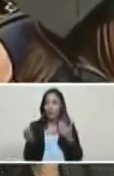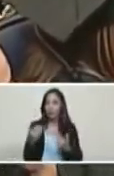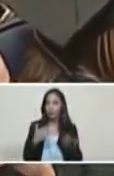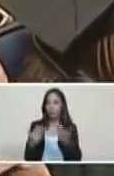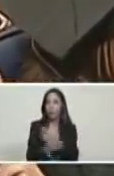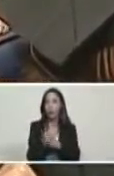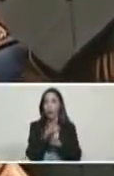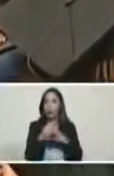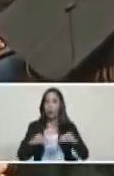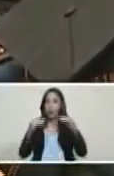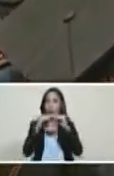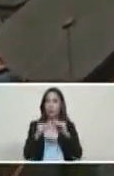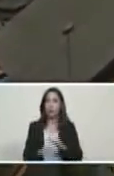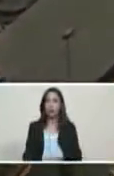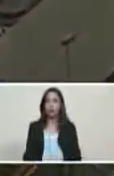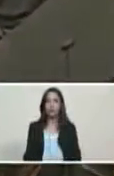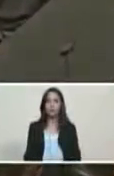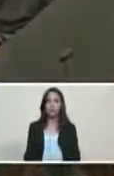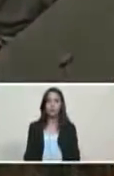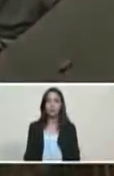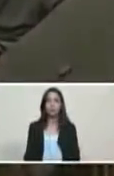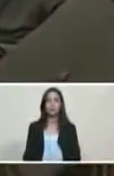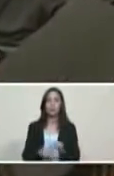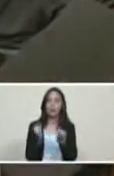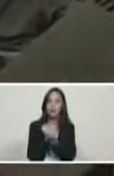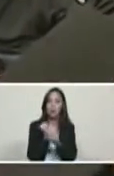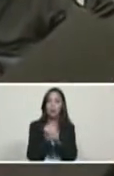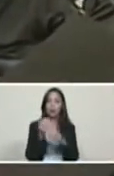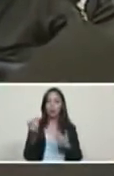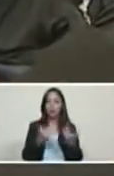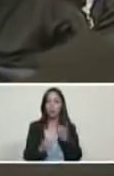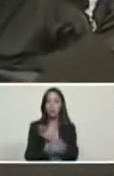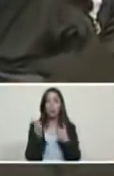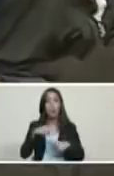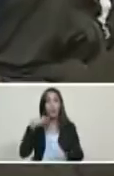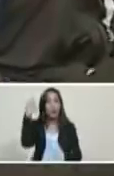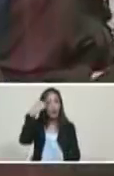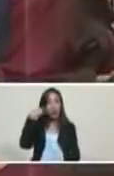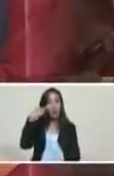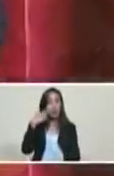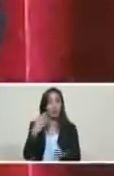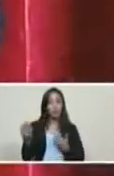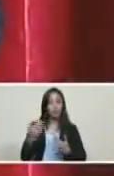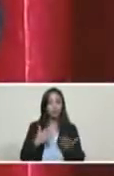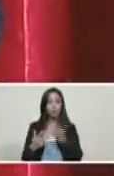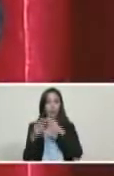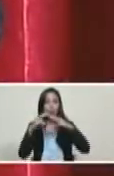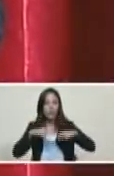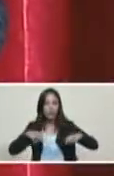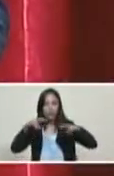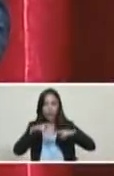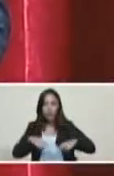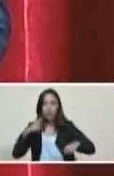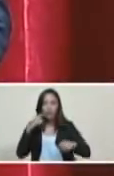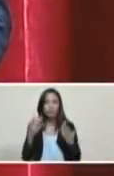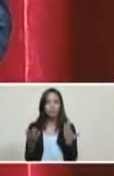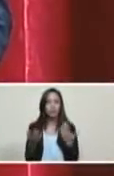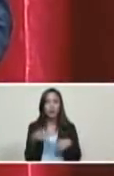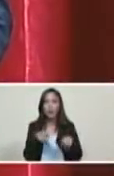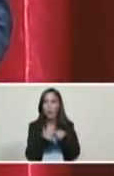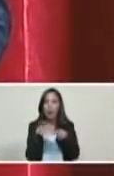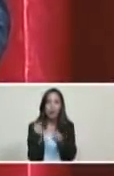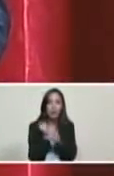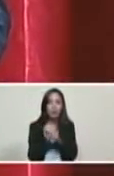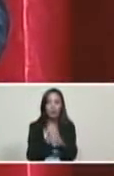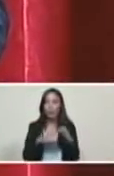Educación, acción. Acción, educación. Reflexión, acción. Investigación, acción.